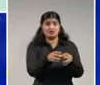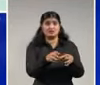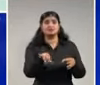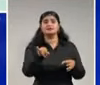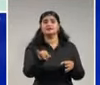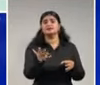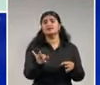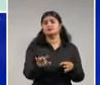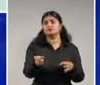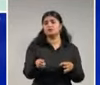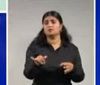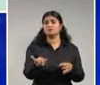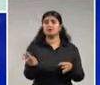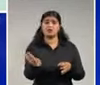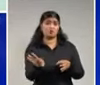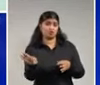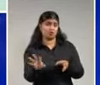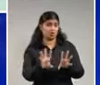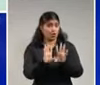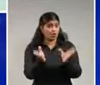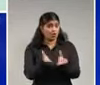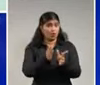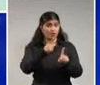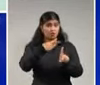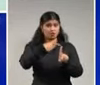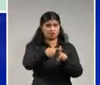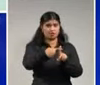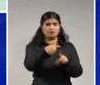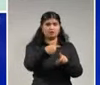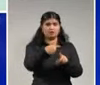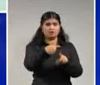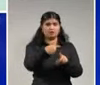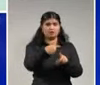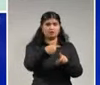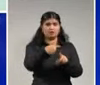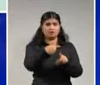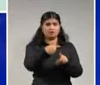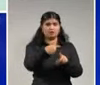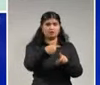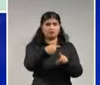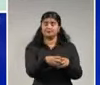67,6% de todos los casos diagnosticados. Estamos hablando de